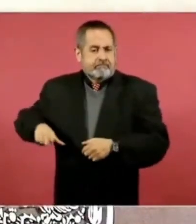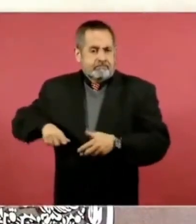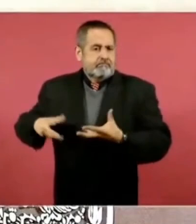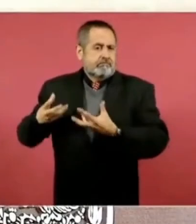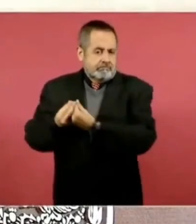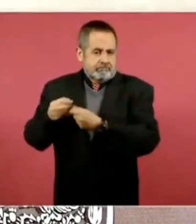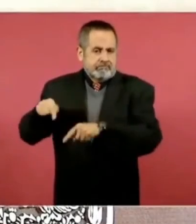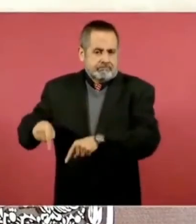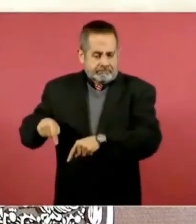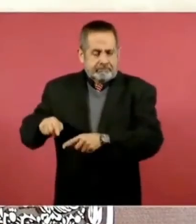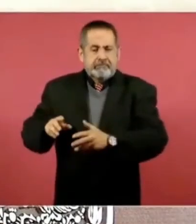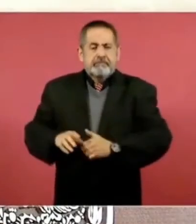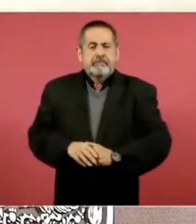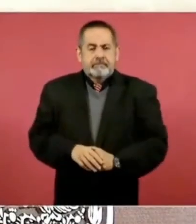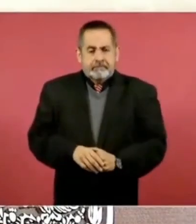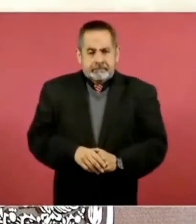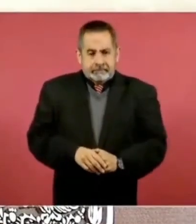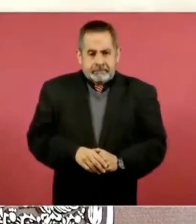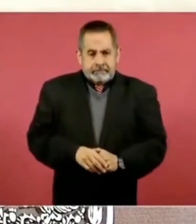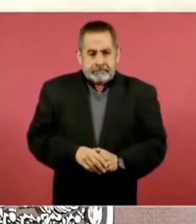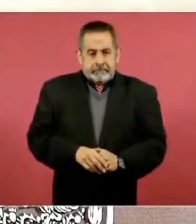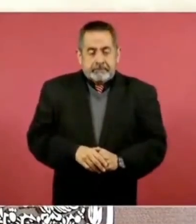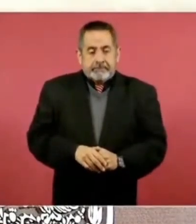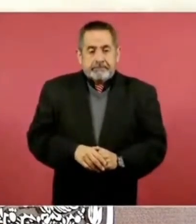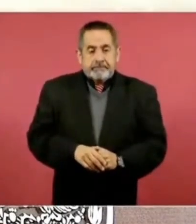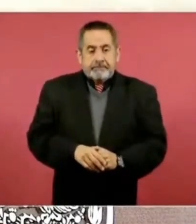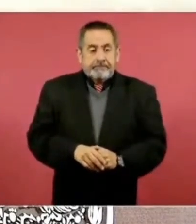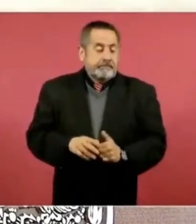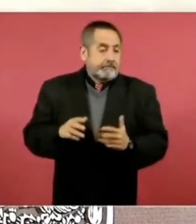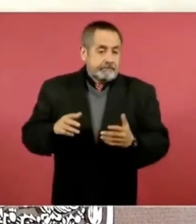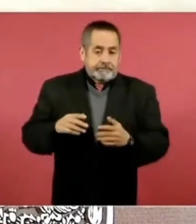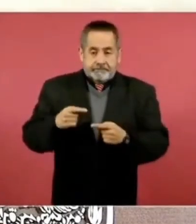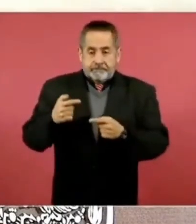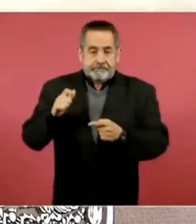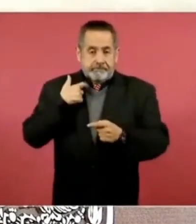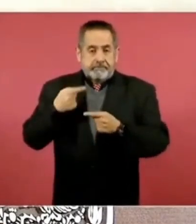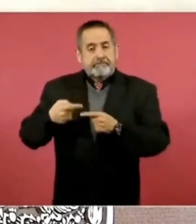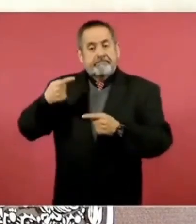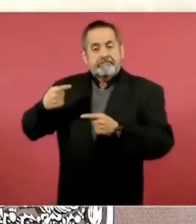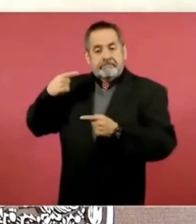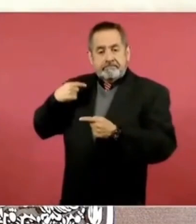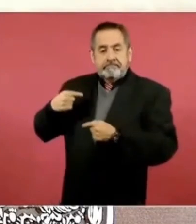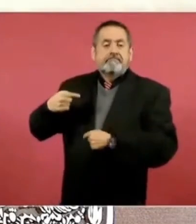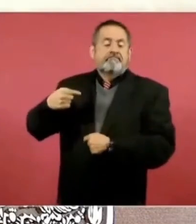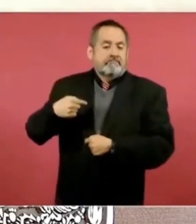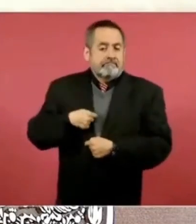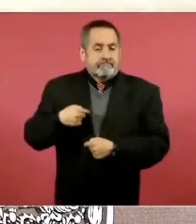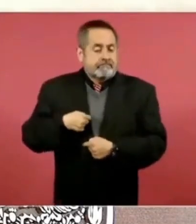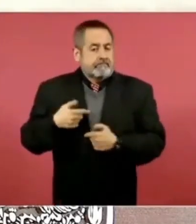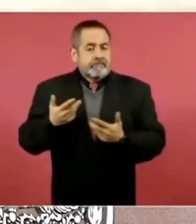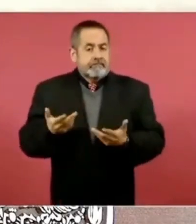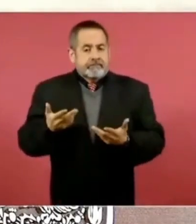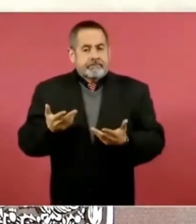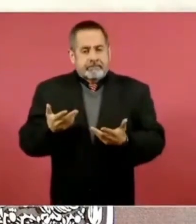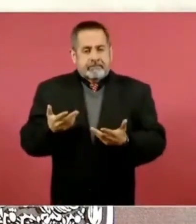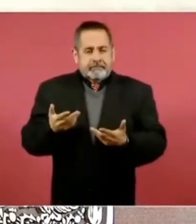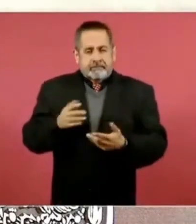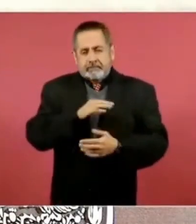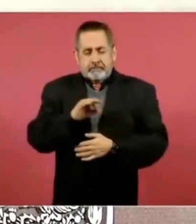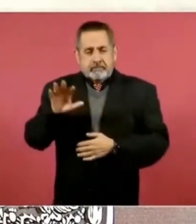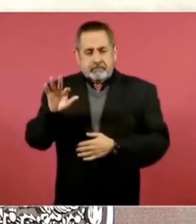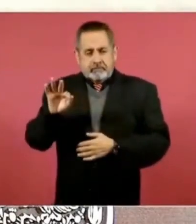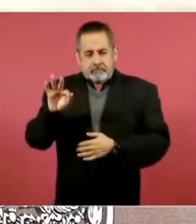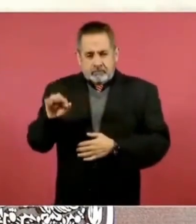y bueno, mi antecedente fundamental es que tengo casi